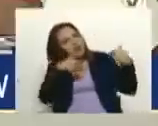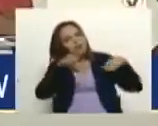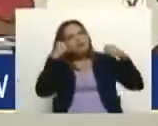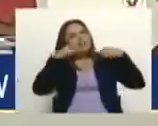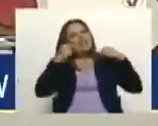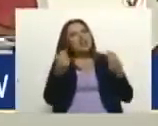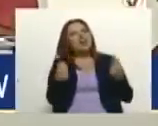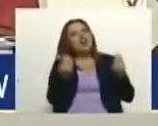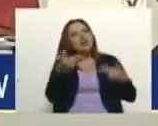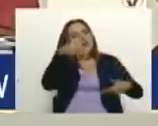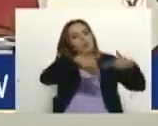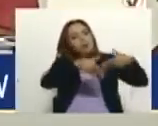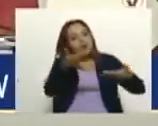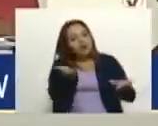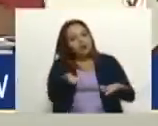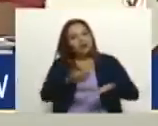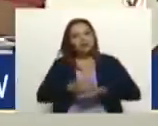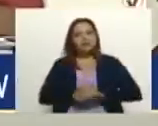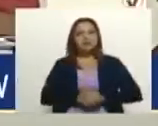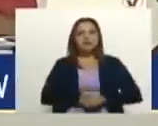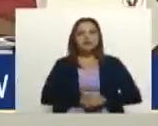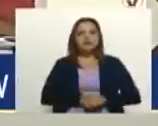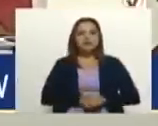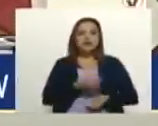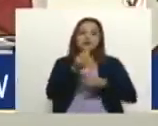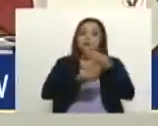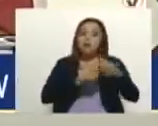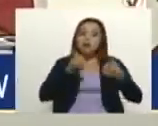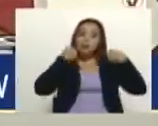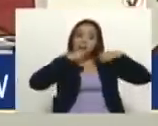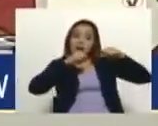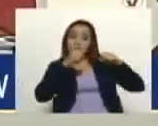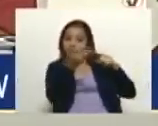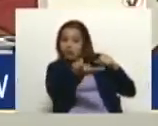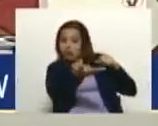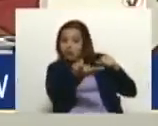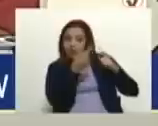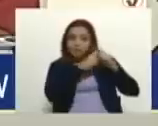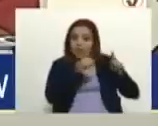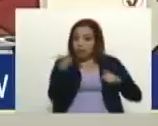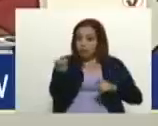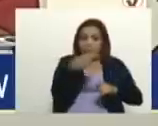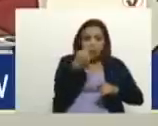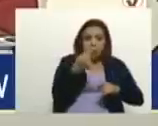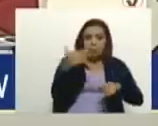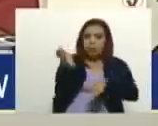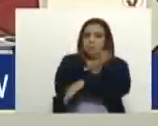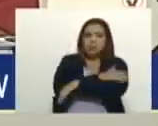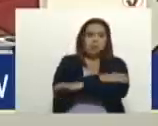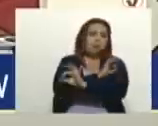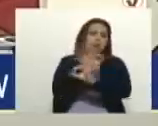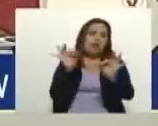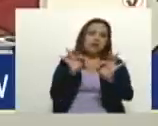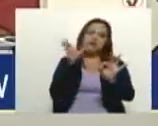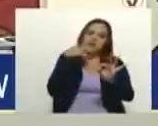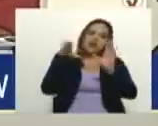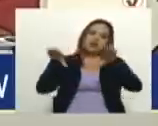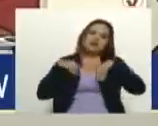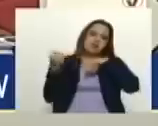vota, para hacer un ejercicio. Pero esta gente no, esta gente rechaza las